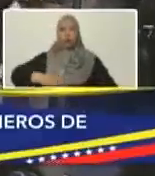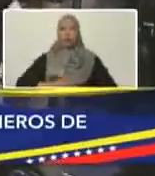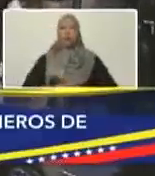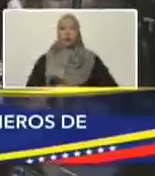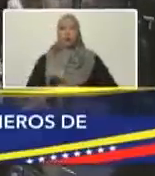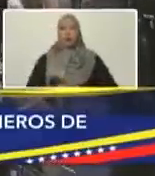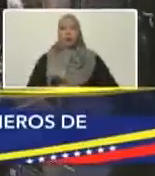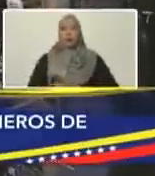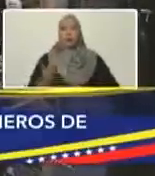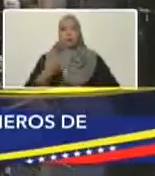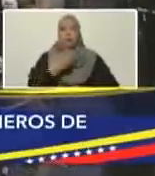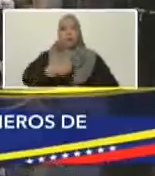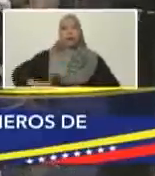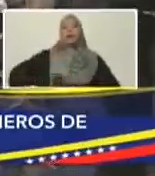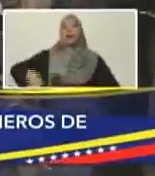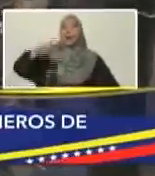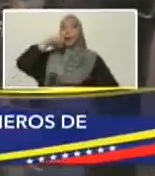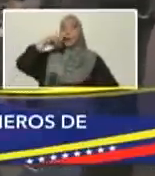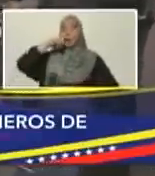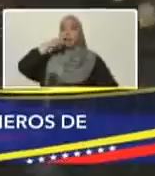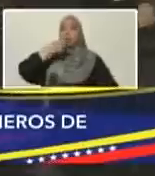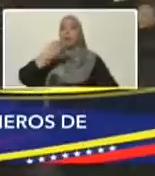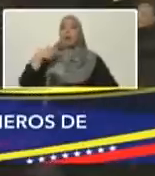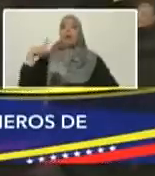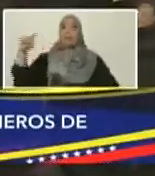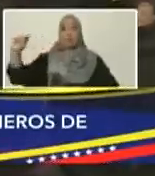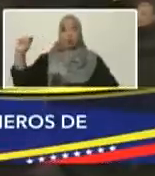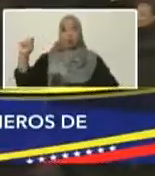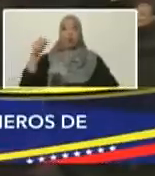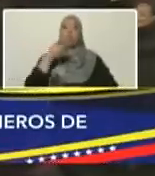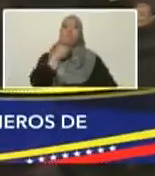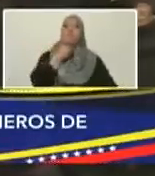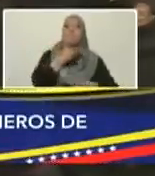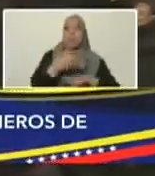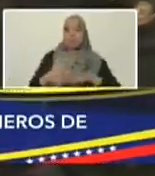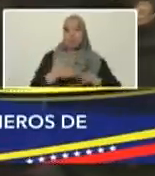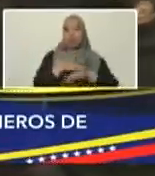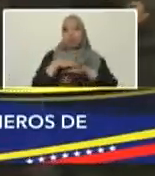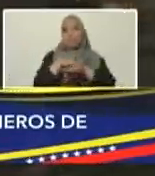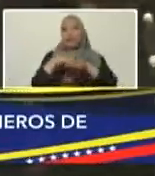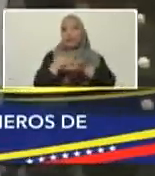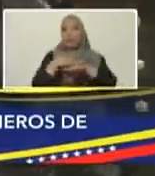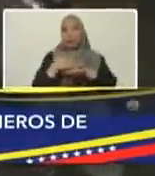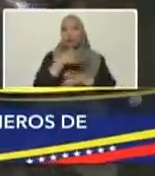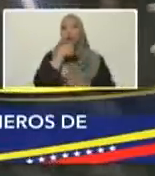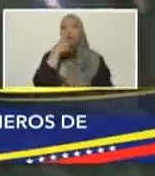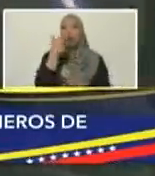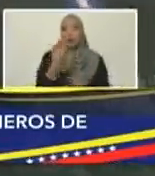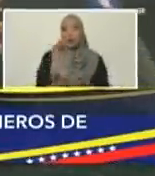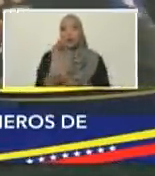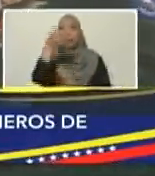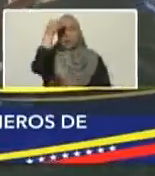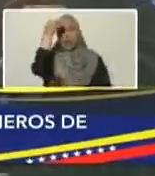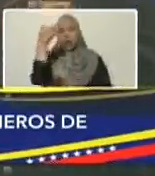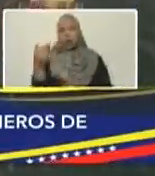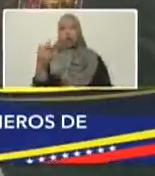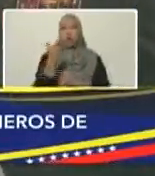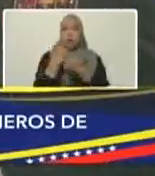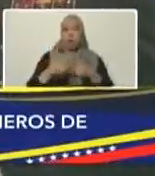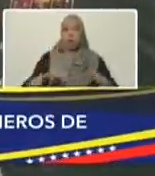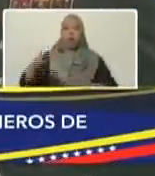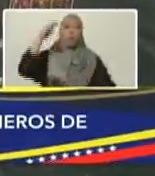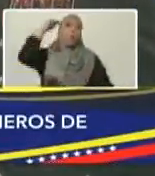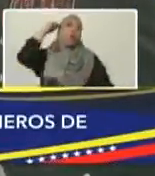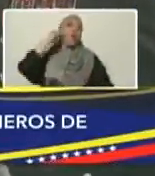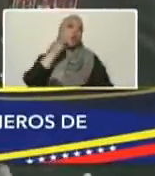Mi comandante en jefe, permiso para retirarme. Adelante. A la de... ¡Sí! Saludo al libertador Simón